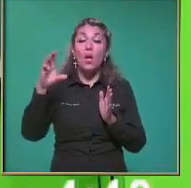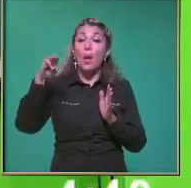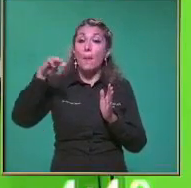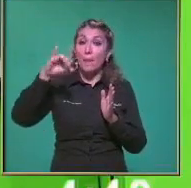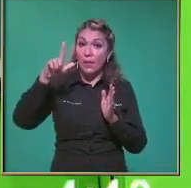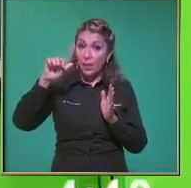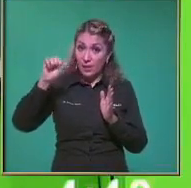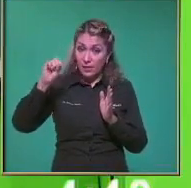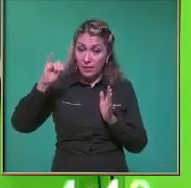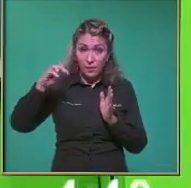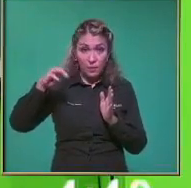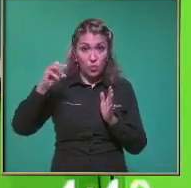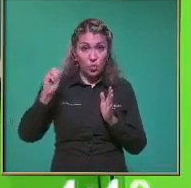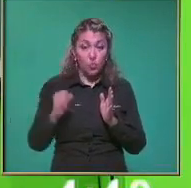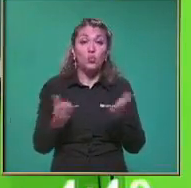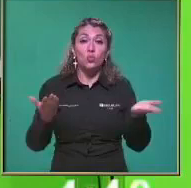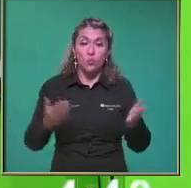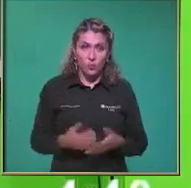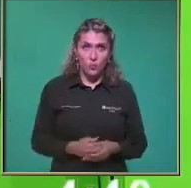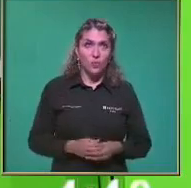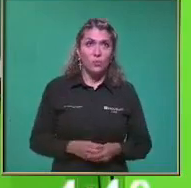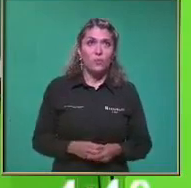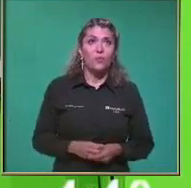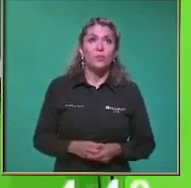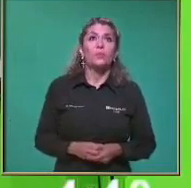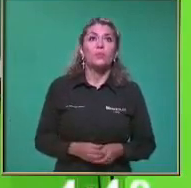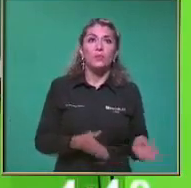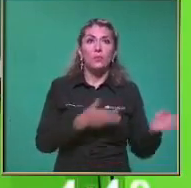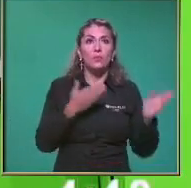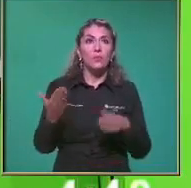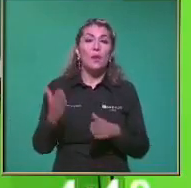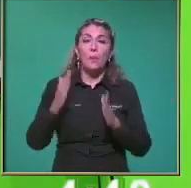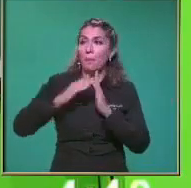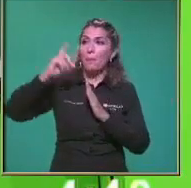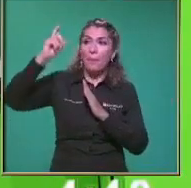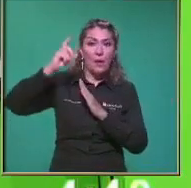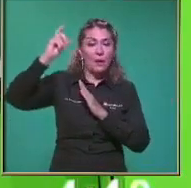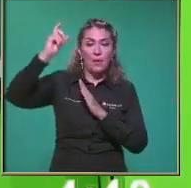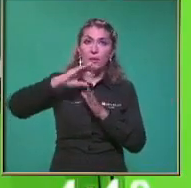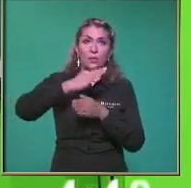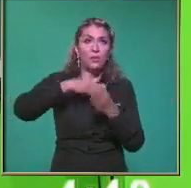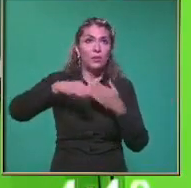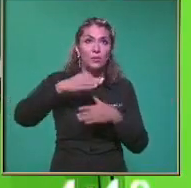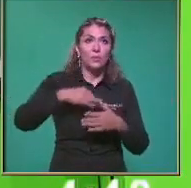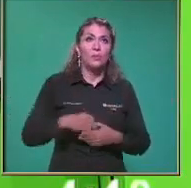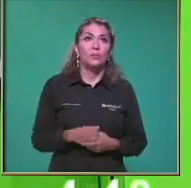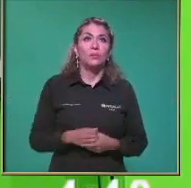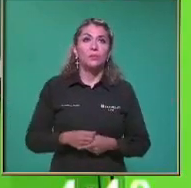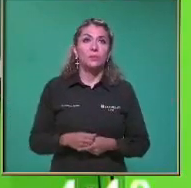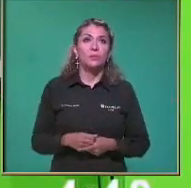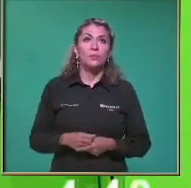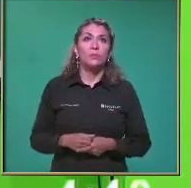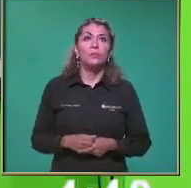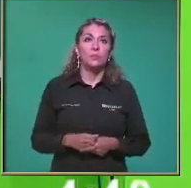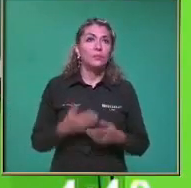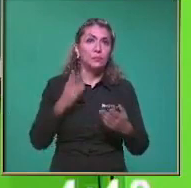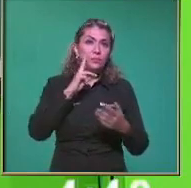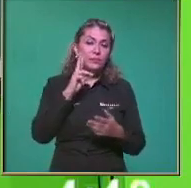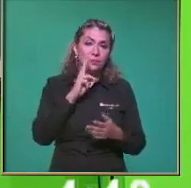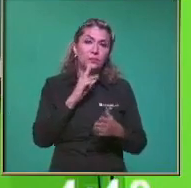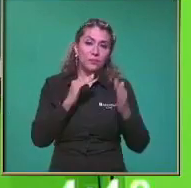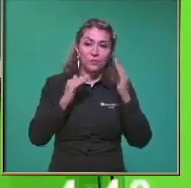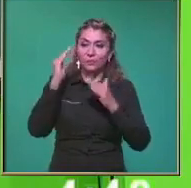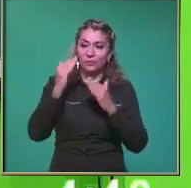es 1.875 milésimos lo que mide Roque. Él es el más alto de todos estos chicos. Muy bien, entonces ya vimos que